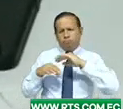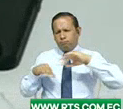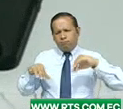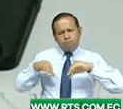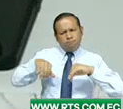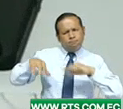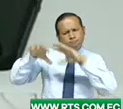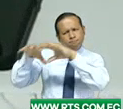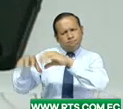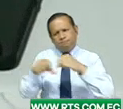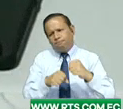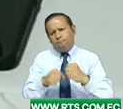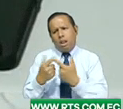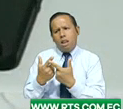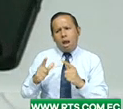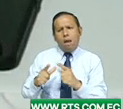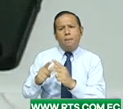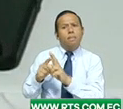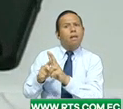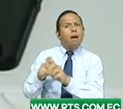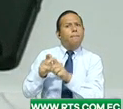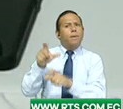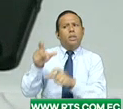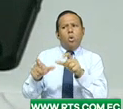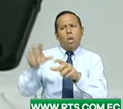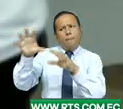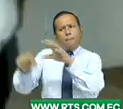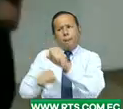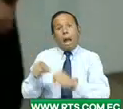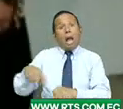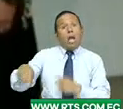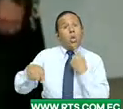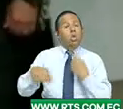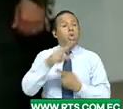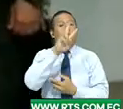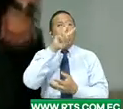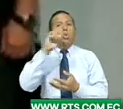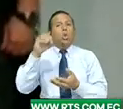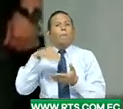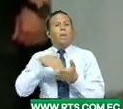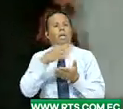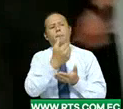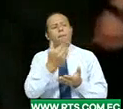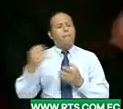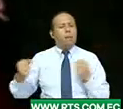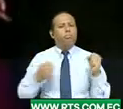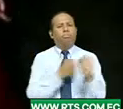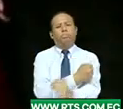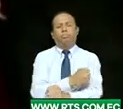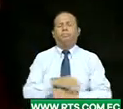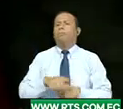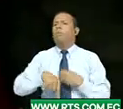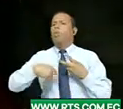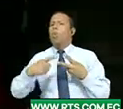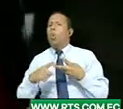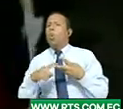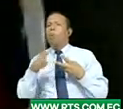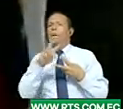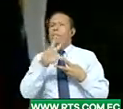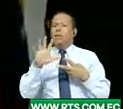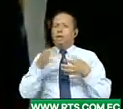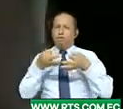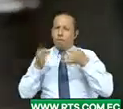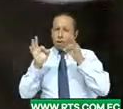personas. Ellos exigían $200,000 por él. El domingo 26 de febrero, Angie, de 25 años de edad,